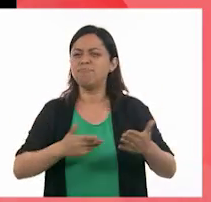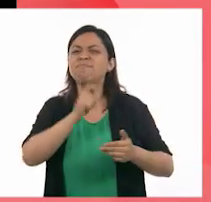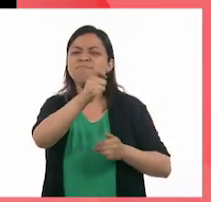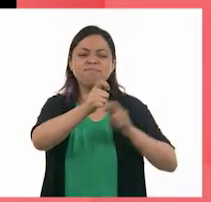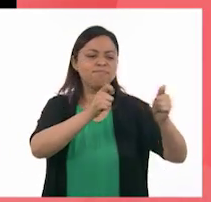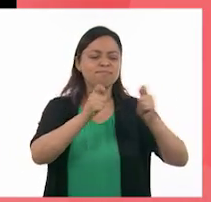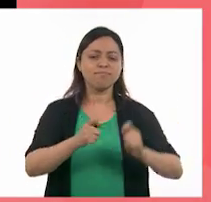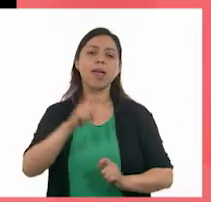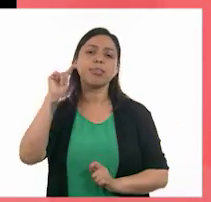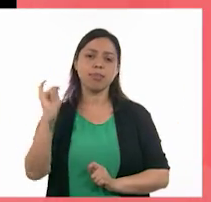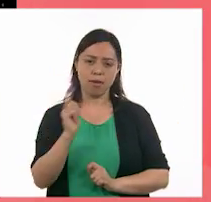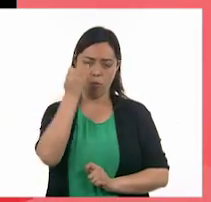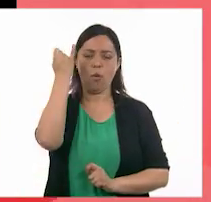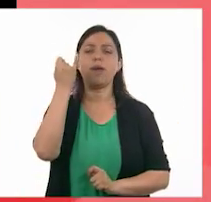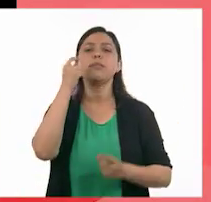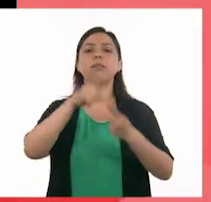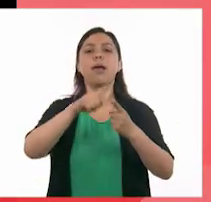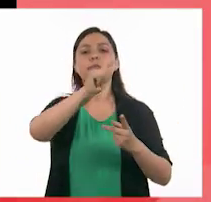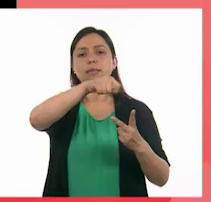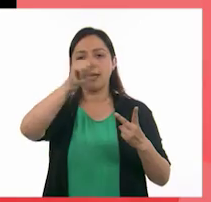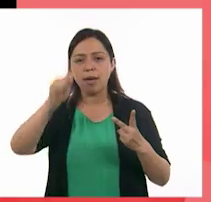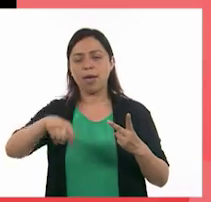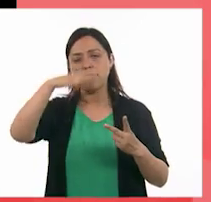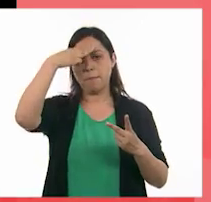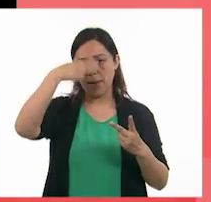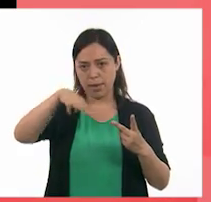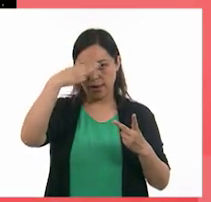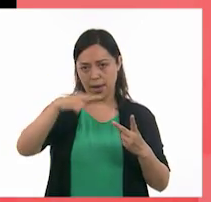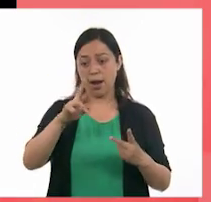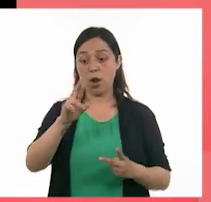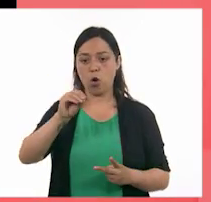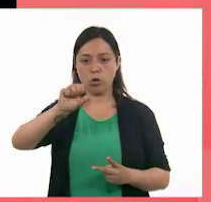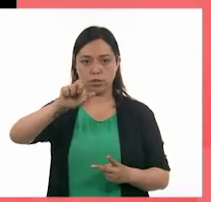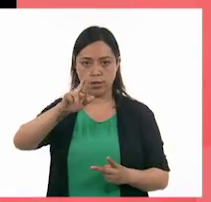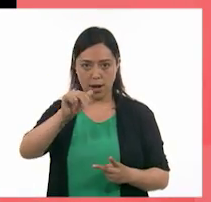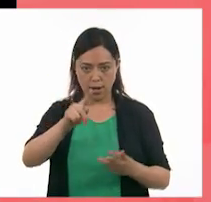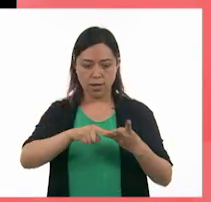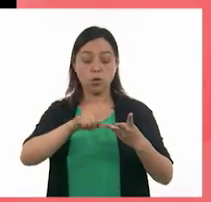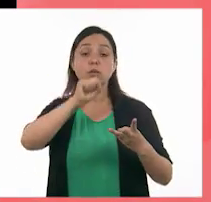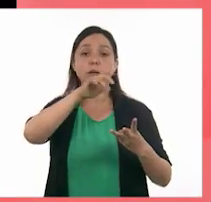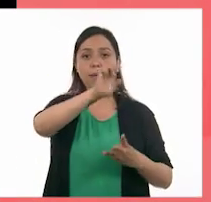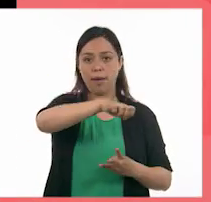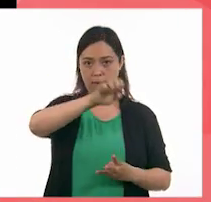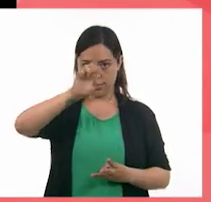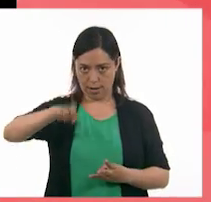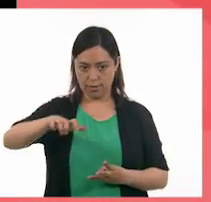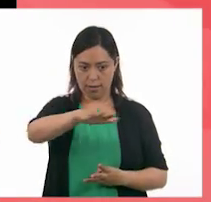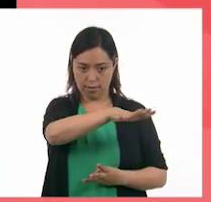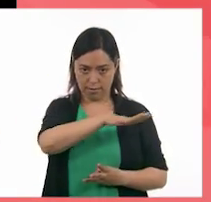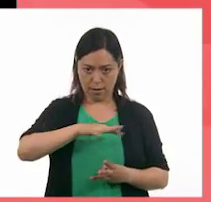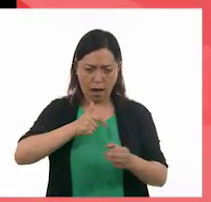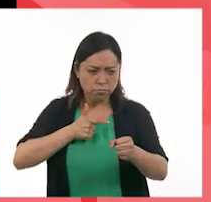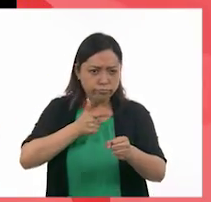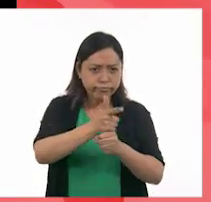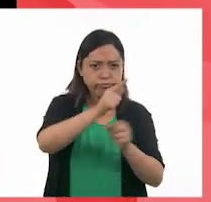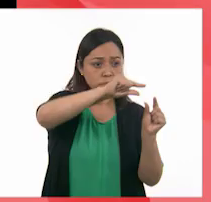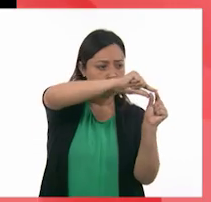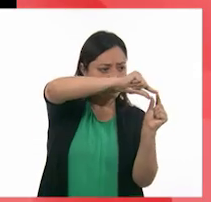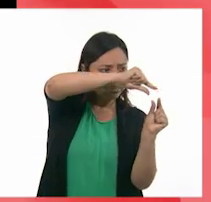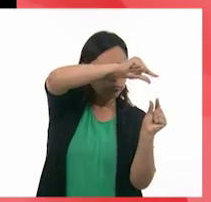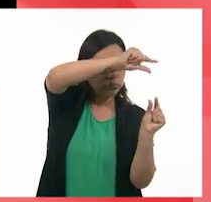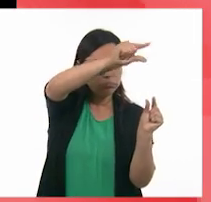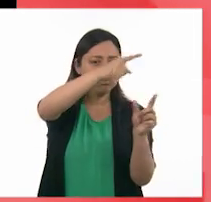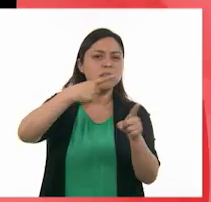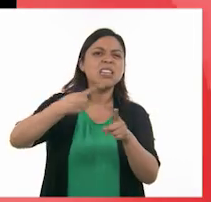Tijuana, Tecate, Mexicali, Rosarito y parte de Ensenada. El descubrimiento de la península lo